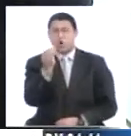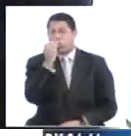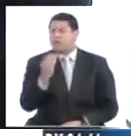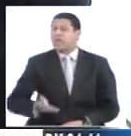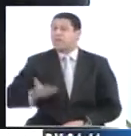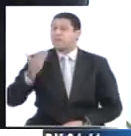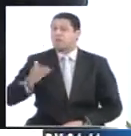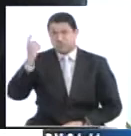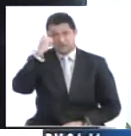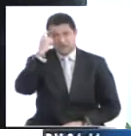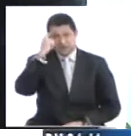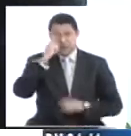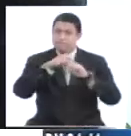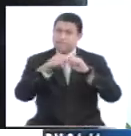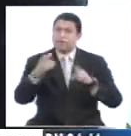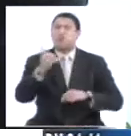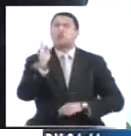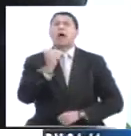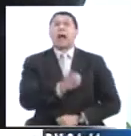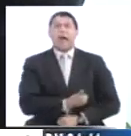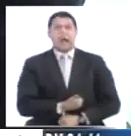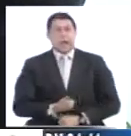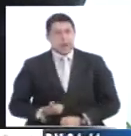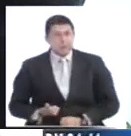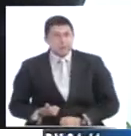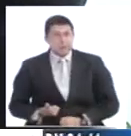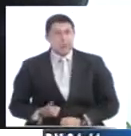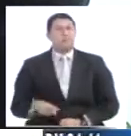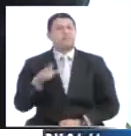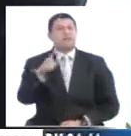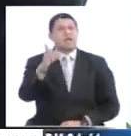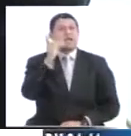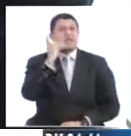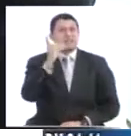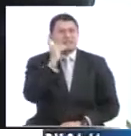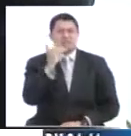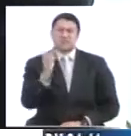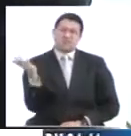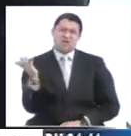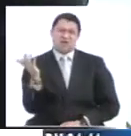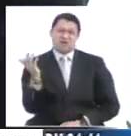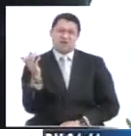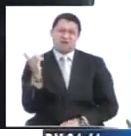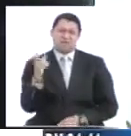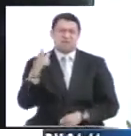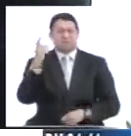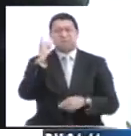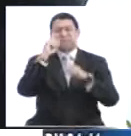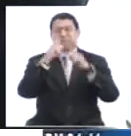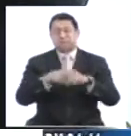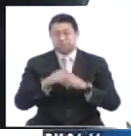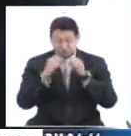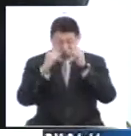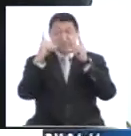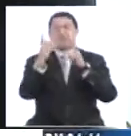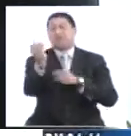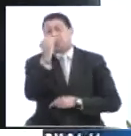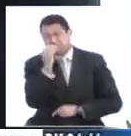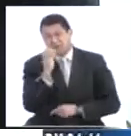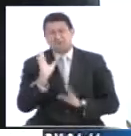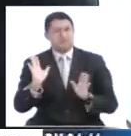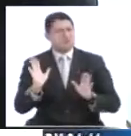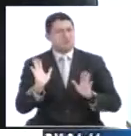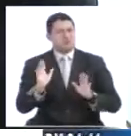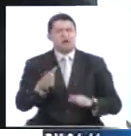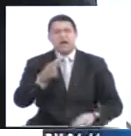del día pero cuando se tiene hambre a eso desayunamos por temas de forma matemática de forma mecánica quizás no tomamos